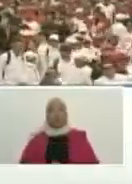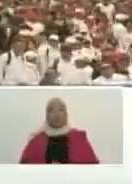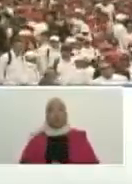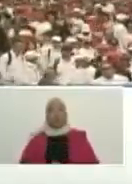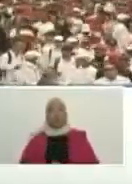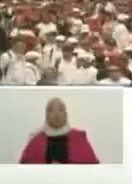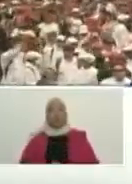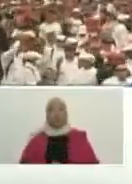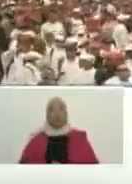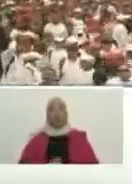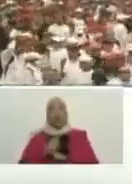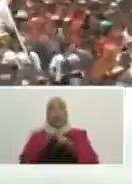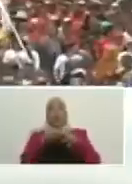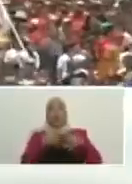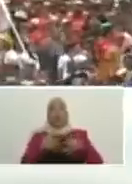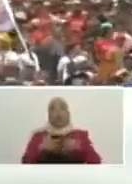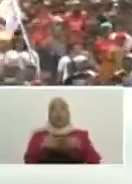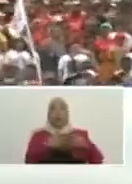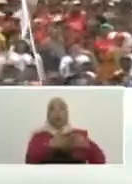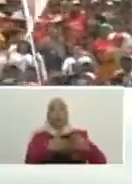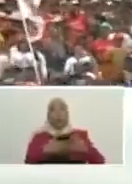Y el imperialismo norteamericano,